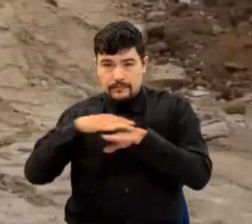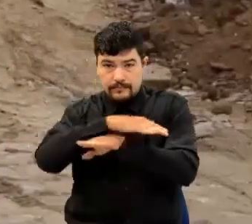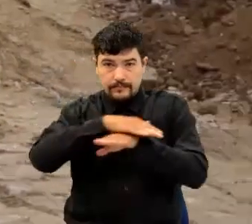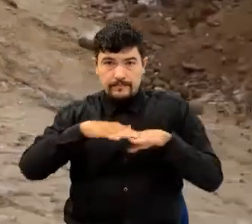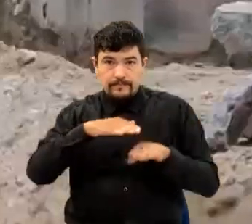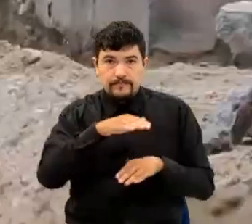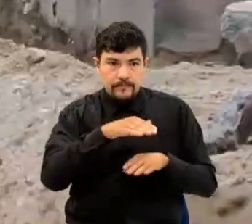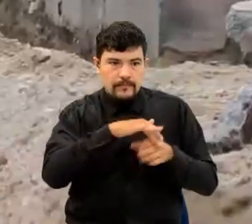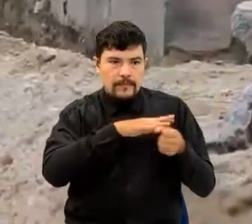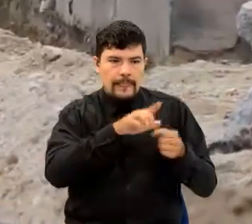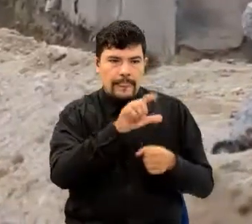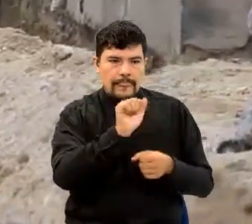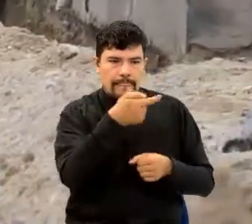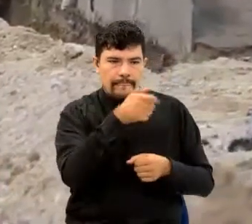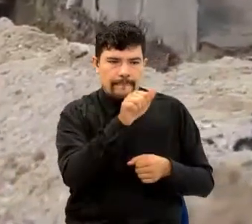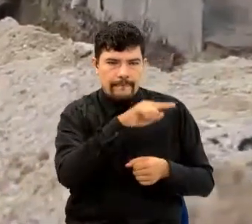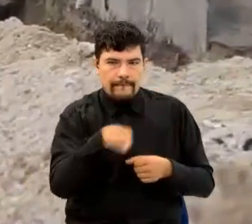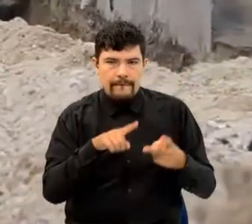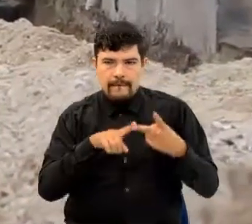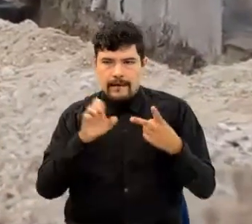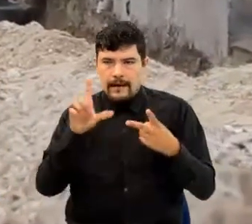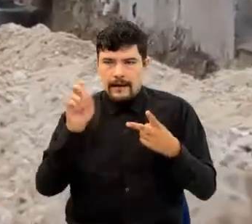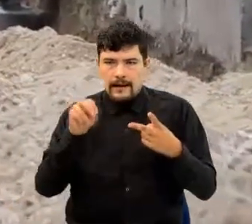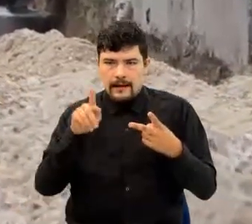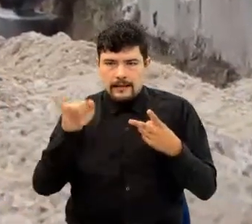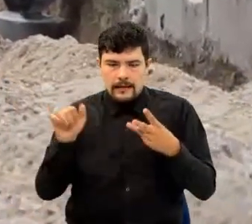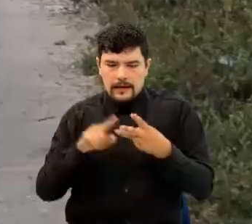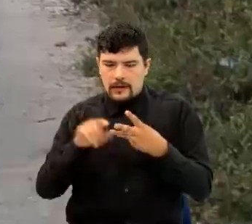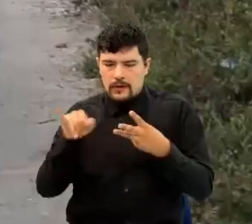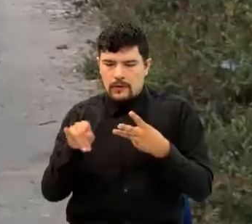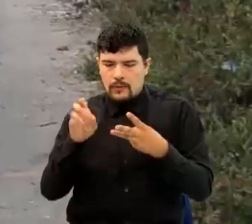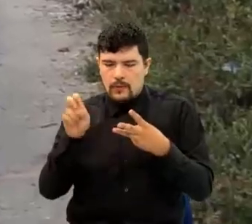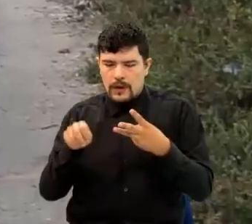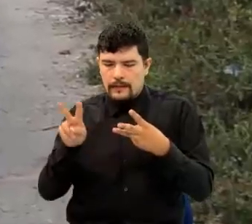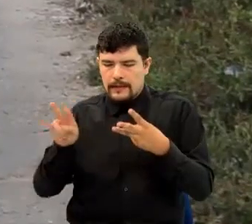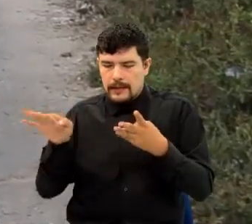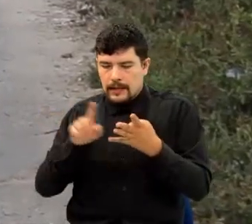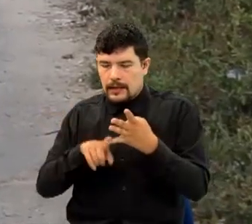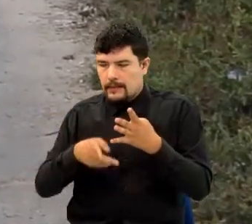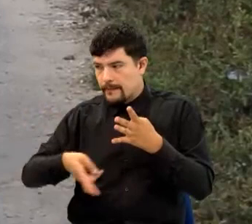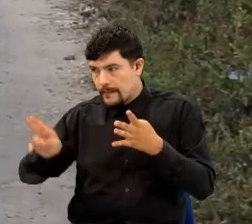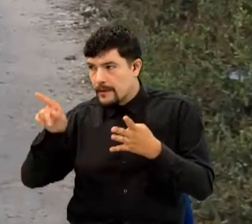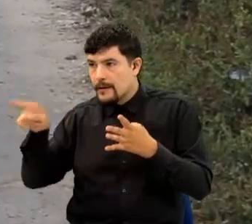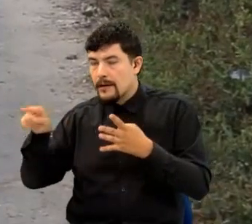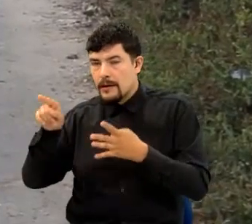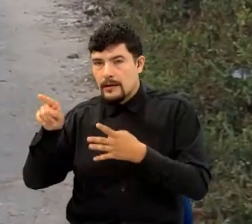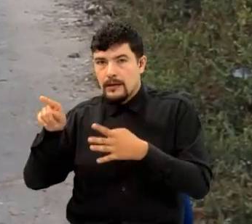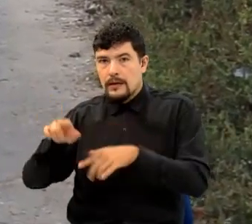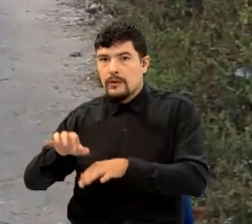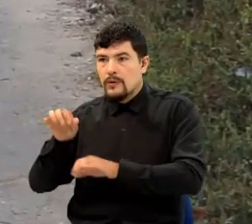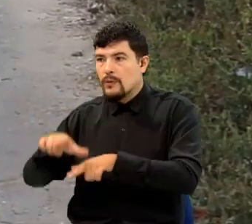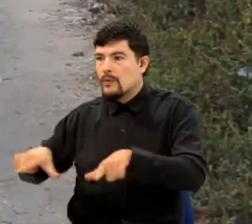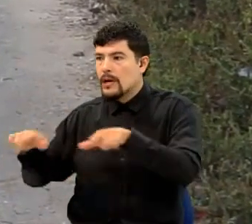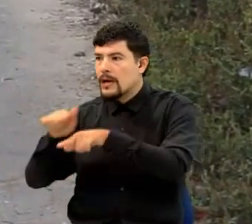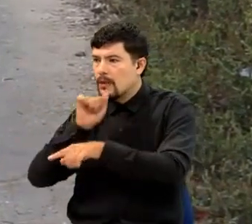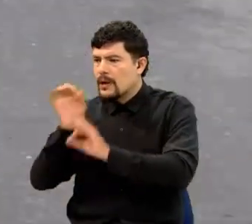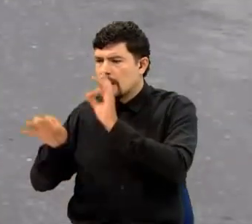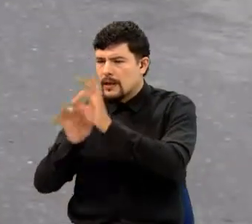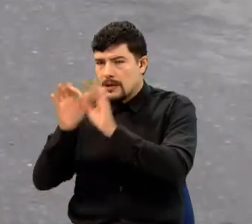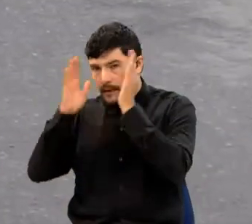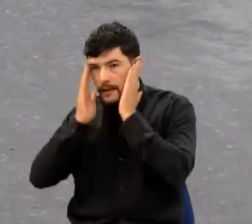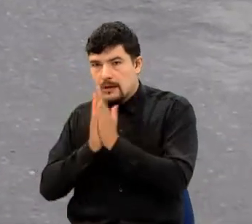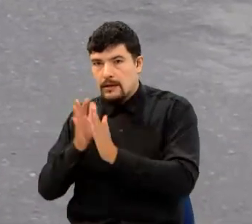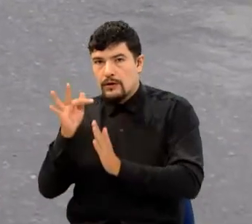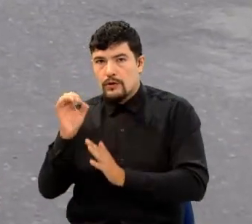comunica los barrios El Lago, El Landia, Juan 23 y conduce hacia el Santuario del Agua de la Virgen de Torcoroma, donde miles de